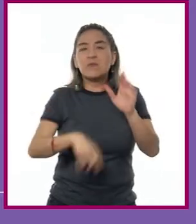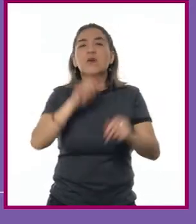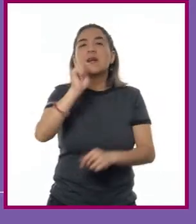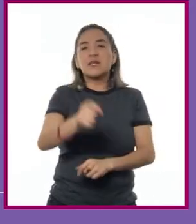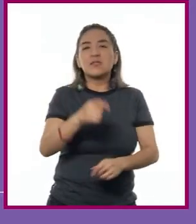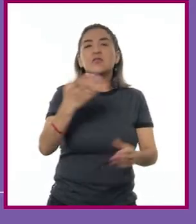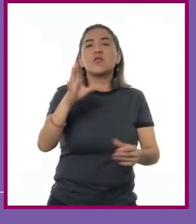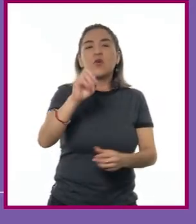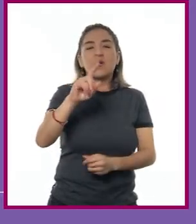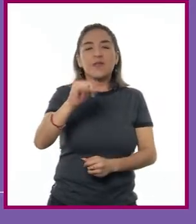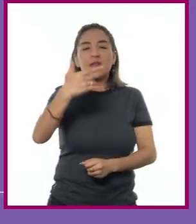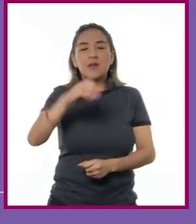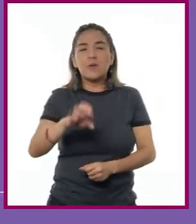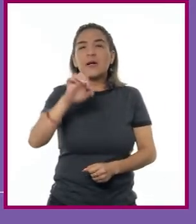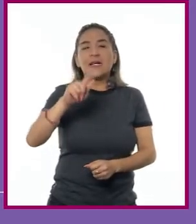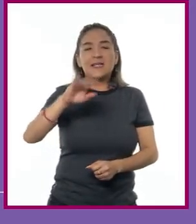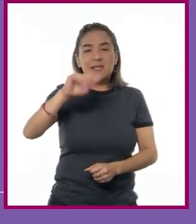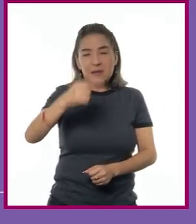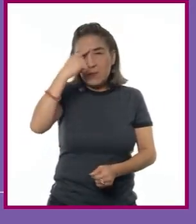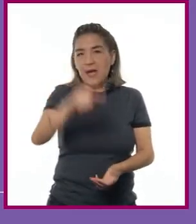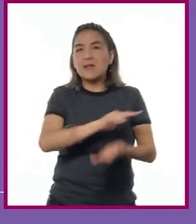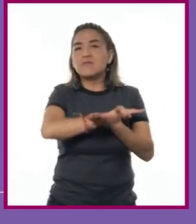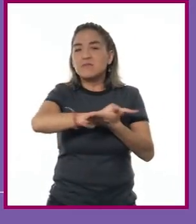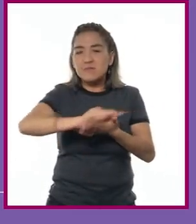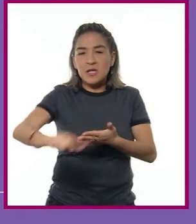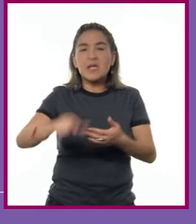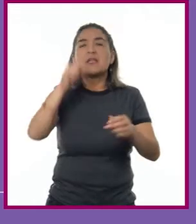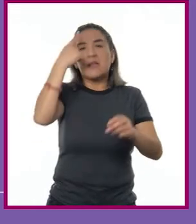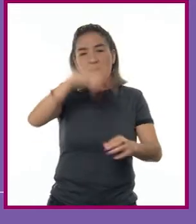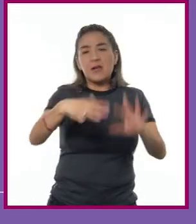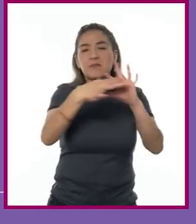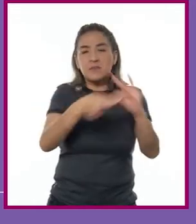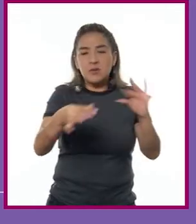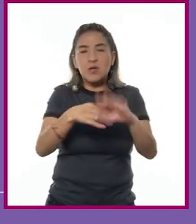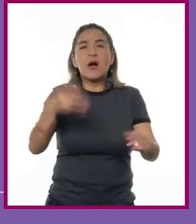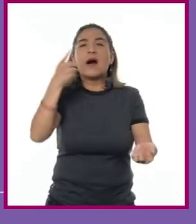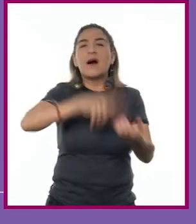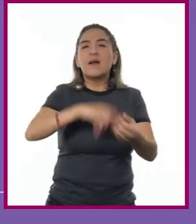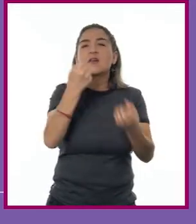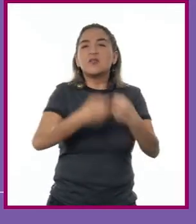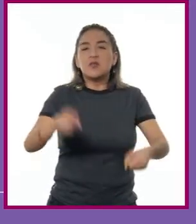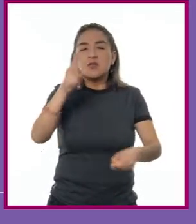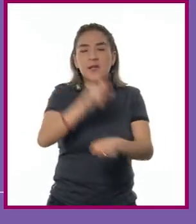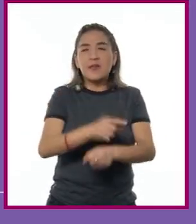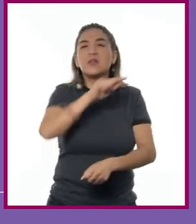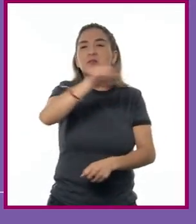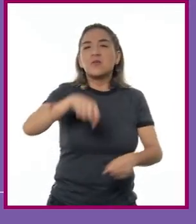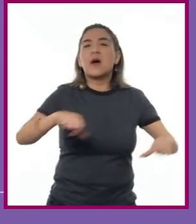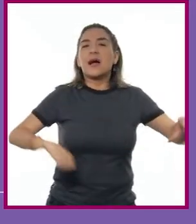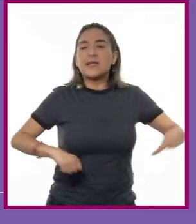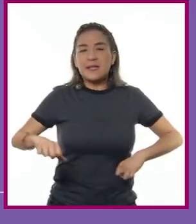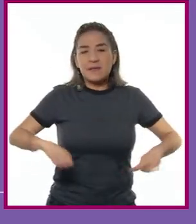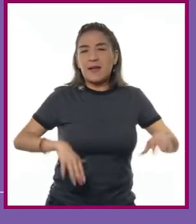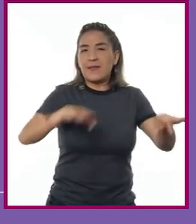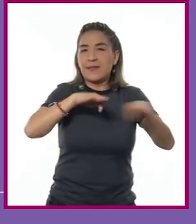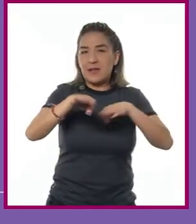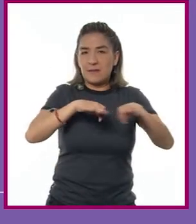de ética, actuar con transparencia y rendir cuentas a la sociedad respecto al ejercicio de su